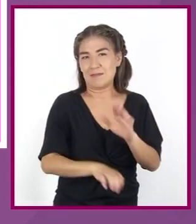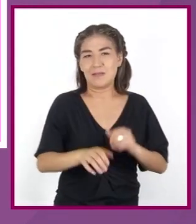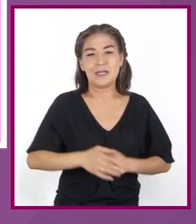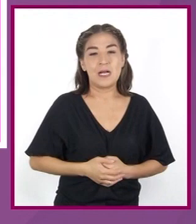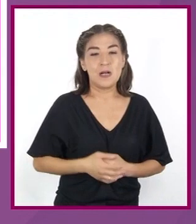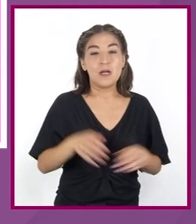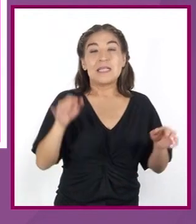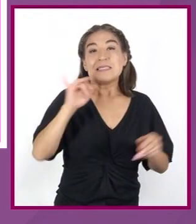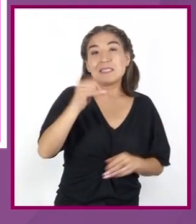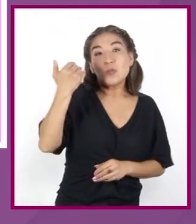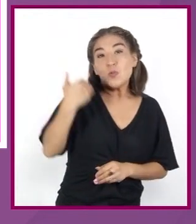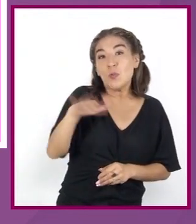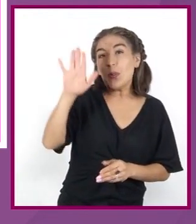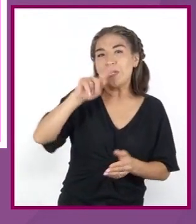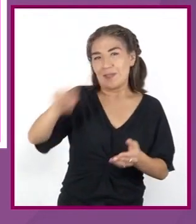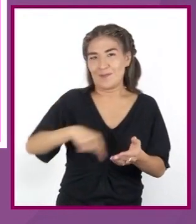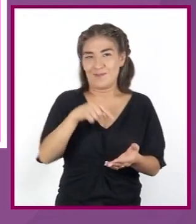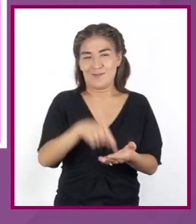si hubiere lugar.